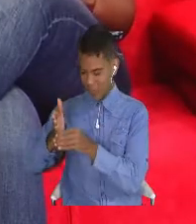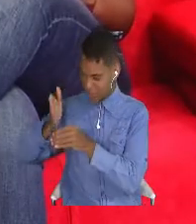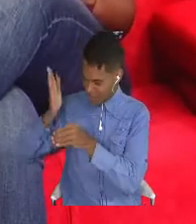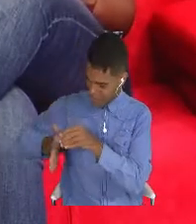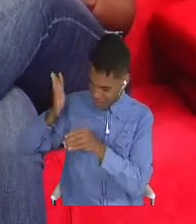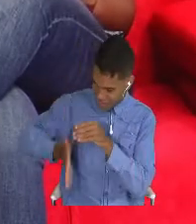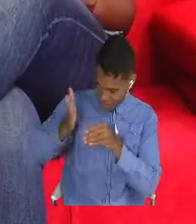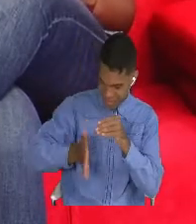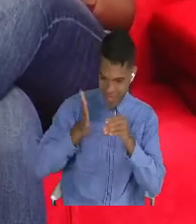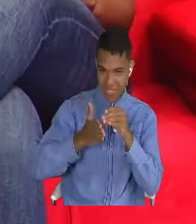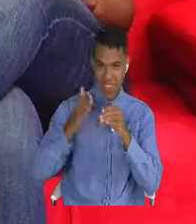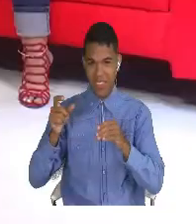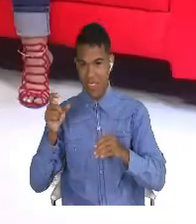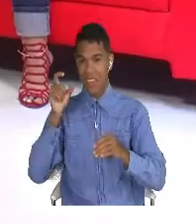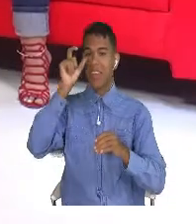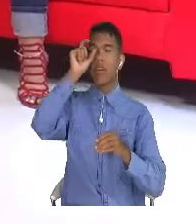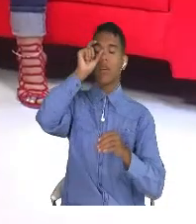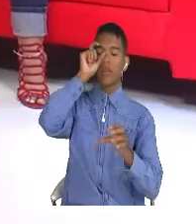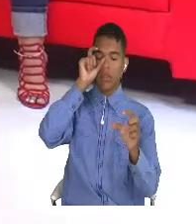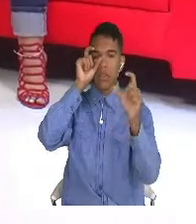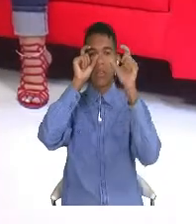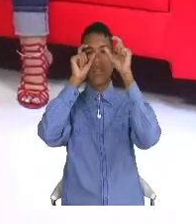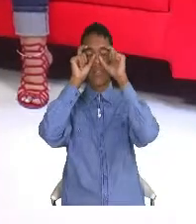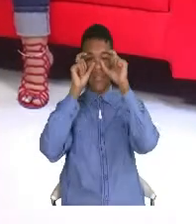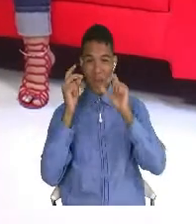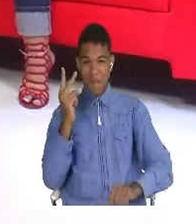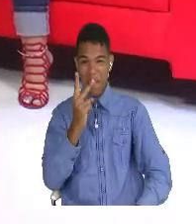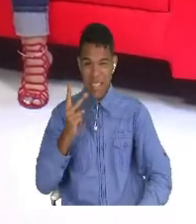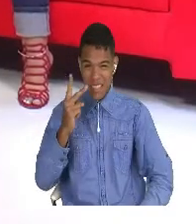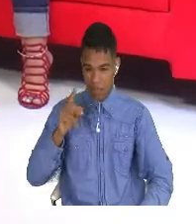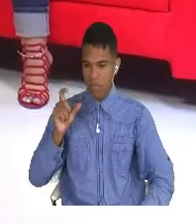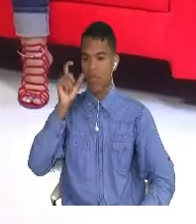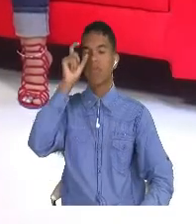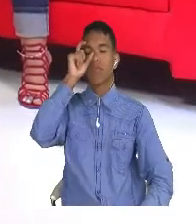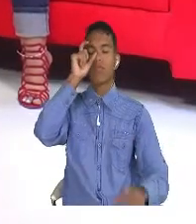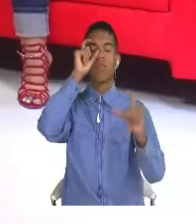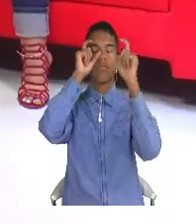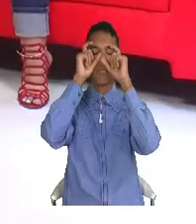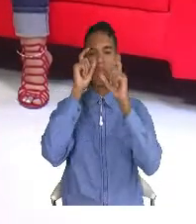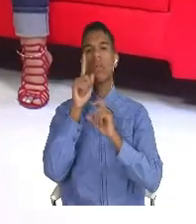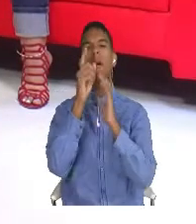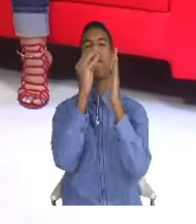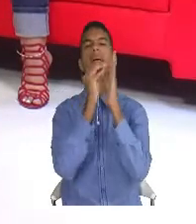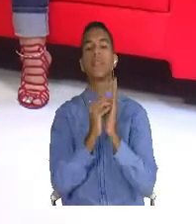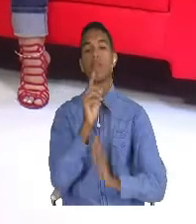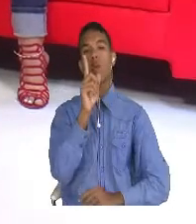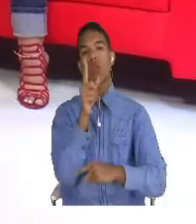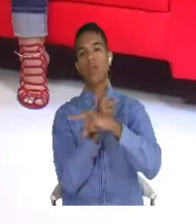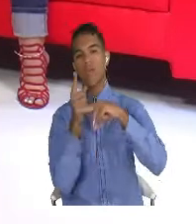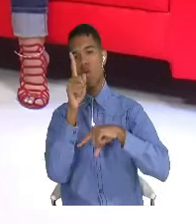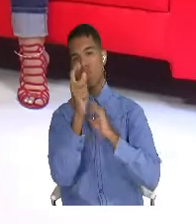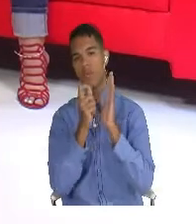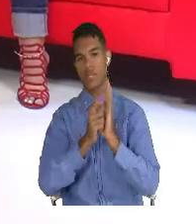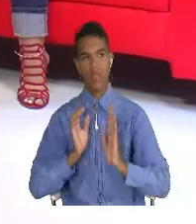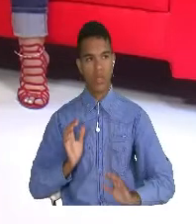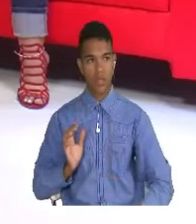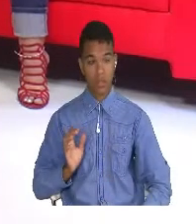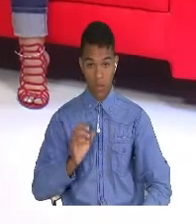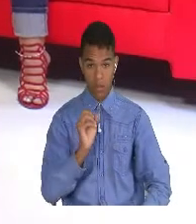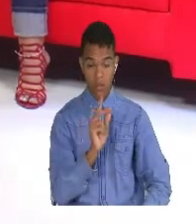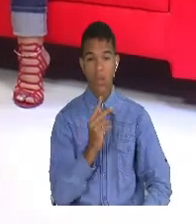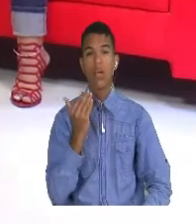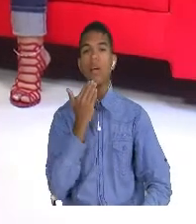muy importante también para las ojeras. ¿Y cada cuánto debemos hacernos este tipo? Una a la semana. Una a la semana. Bueno, muchísimas gracias, Cintia, por habernos